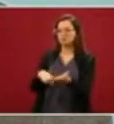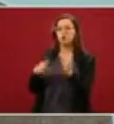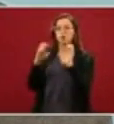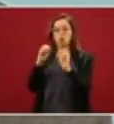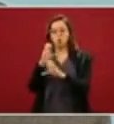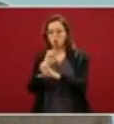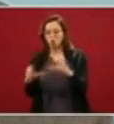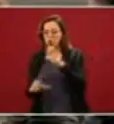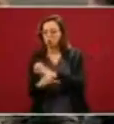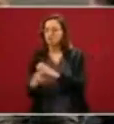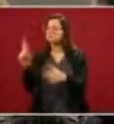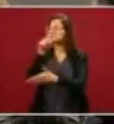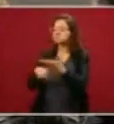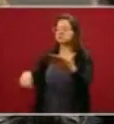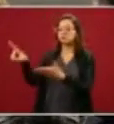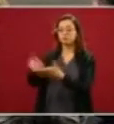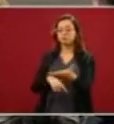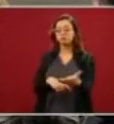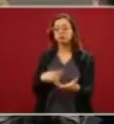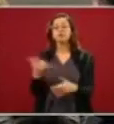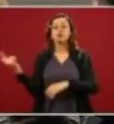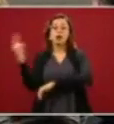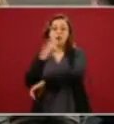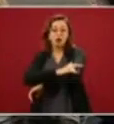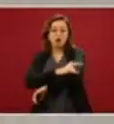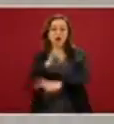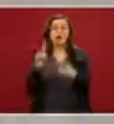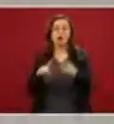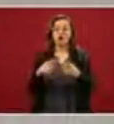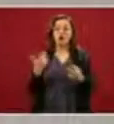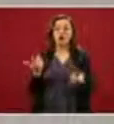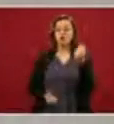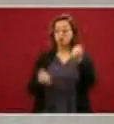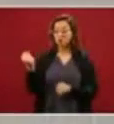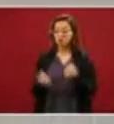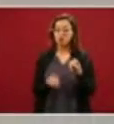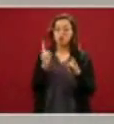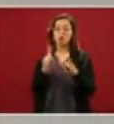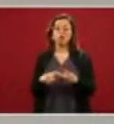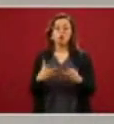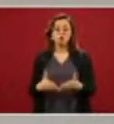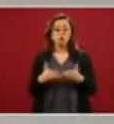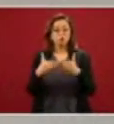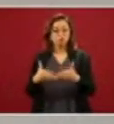través de los países, ya sea por vía aérea, por vía terrestre o por vía marítima.